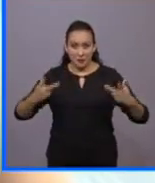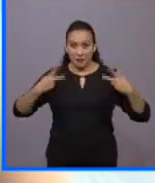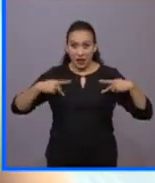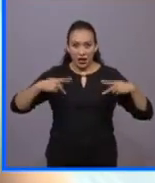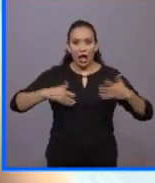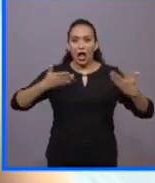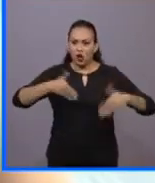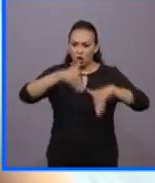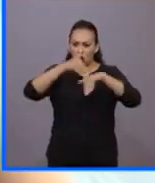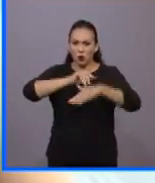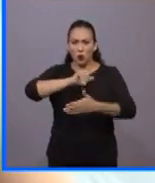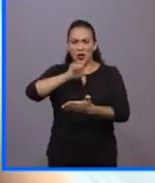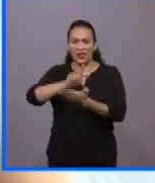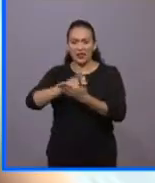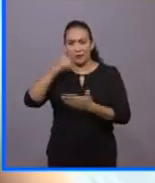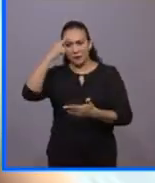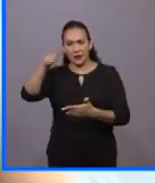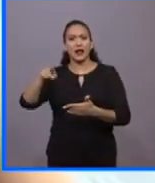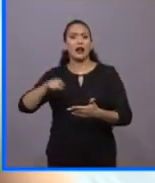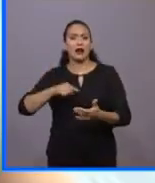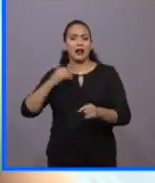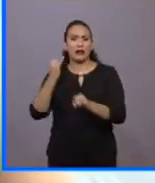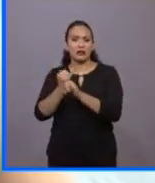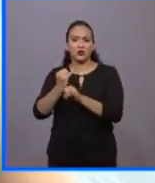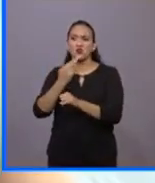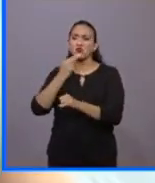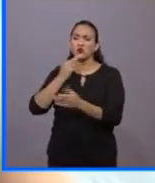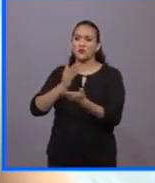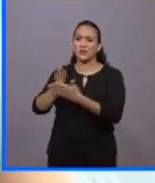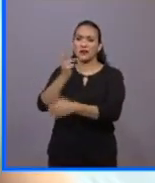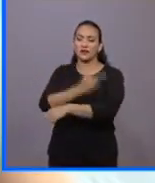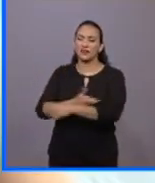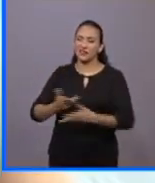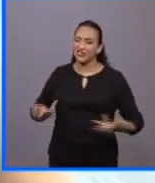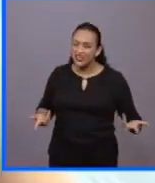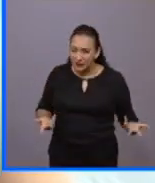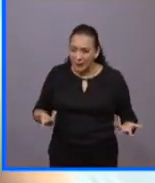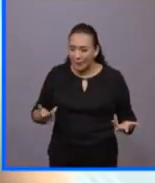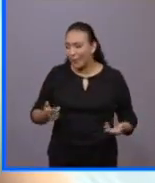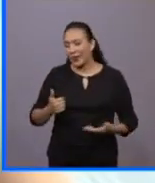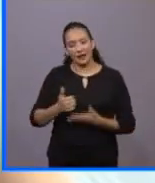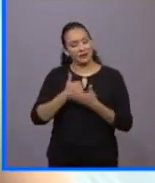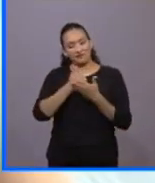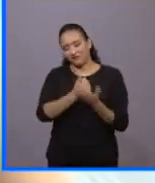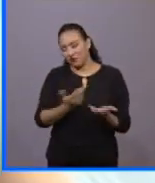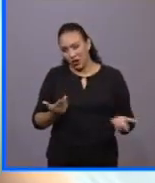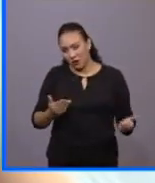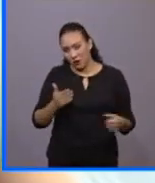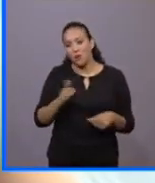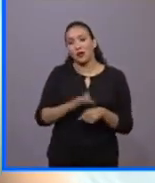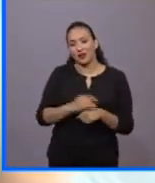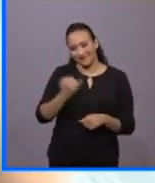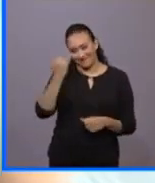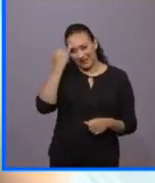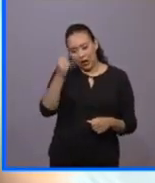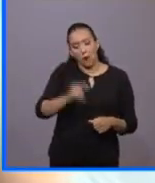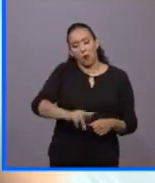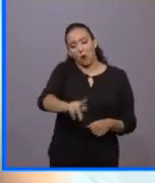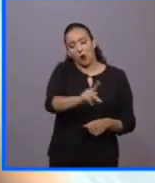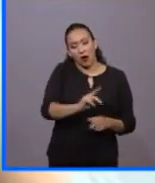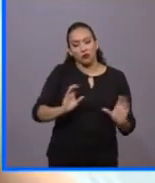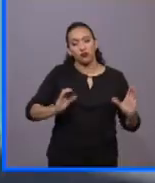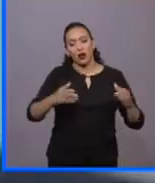estar sujetos a hacerlo, creo que lejos de simplificar la situación para muchas personas va a ser mucho